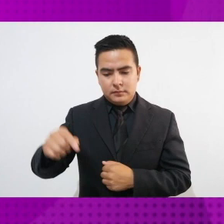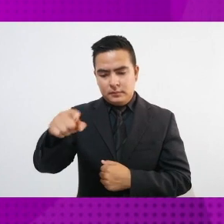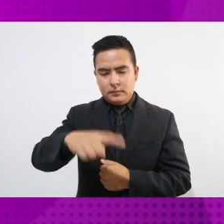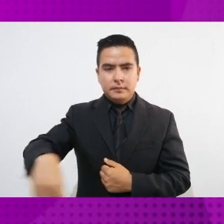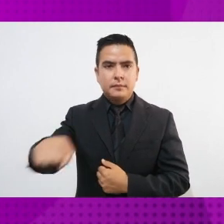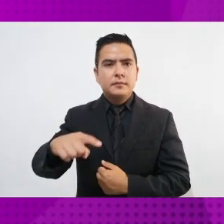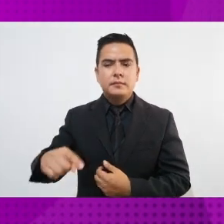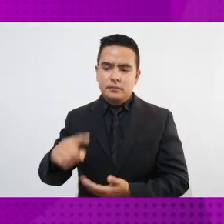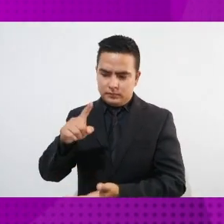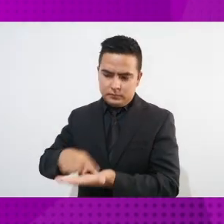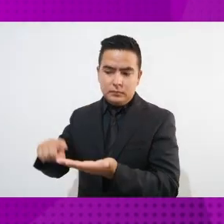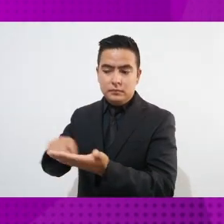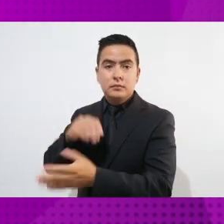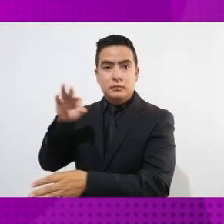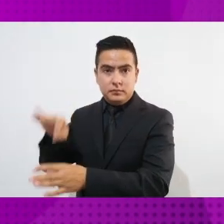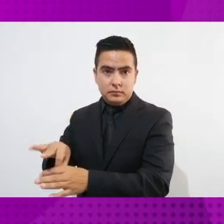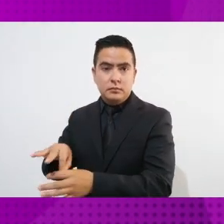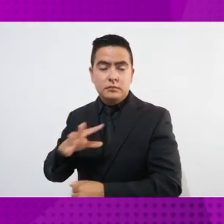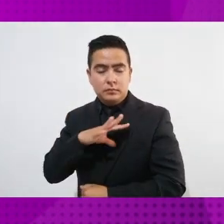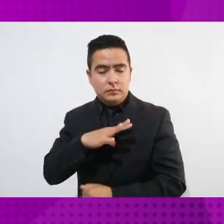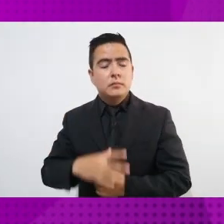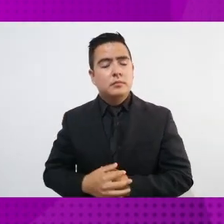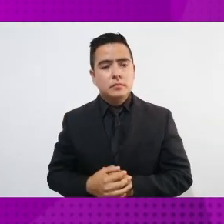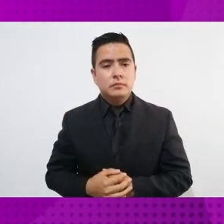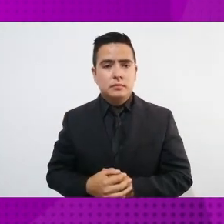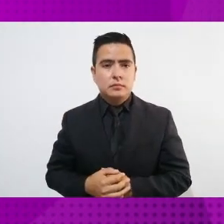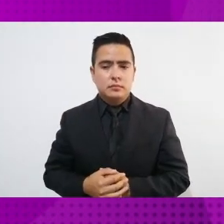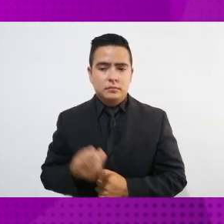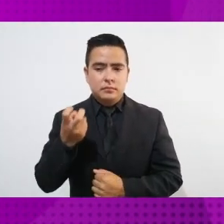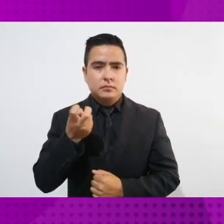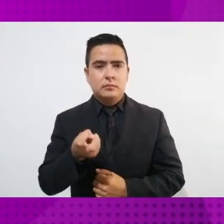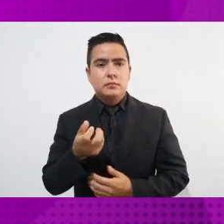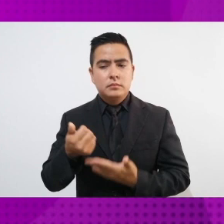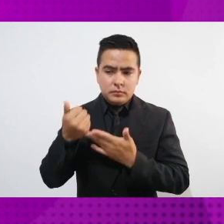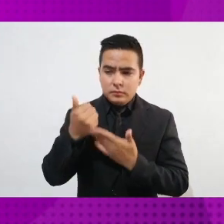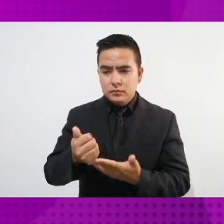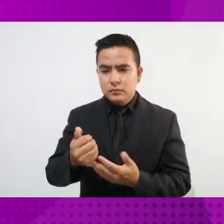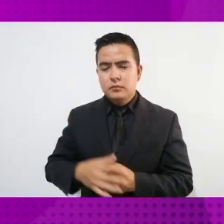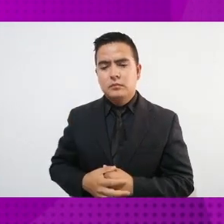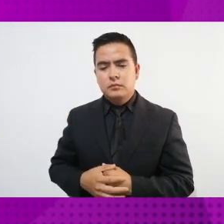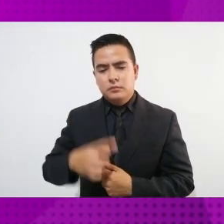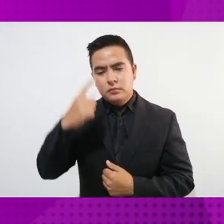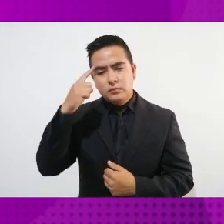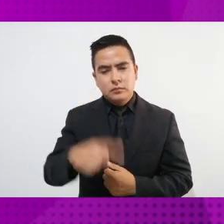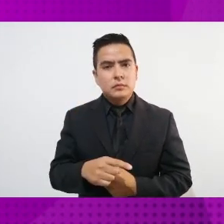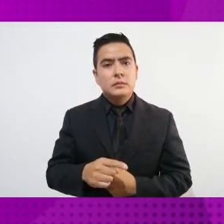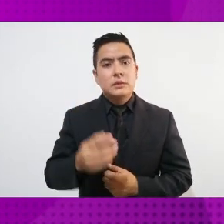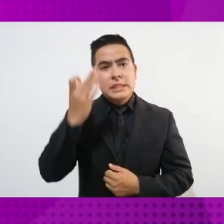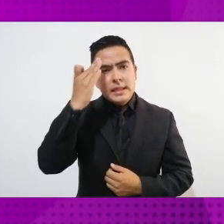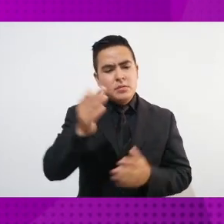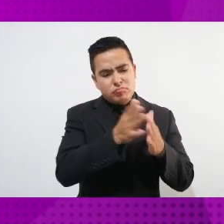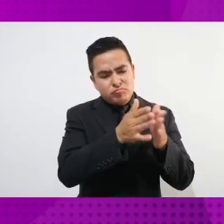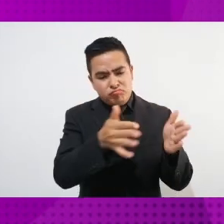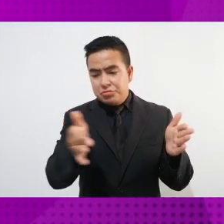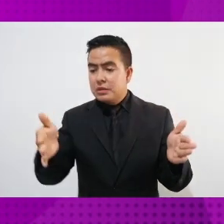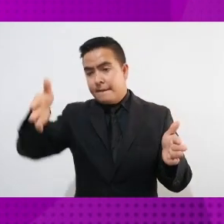al sufragio que fue emitido para la elección a esta legislatura que está en funciones y que necesariamente se agotan con el